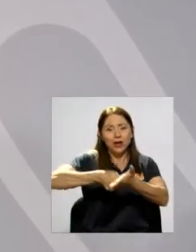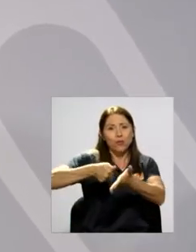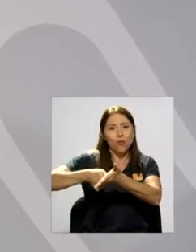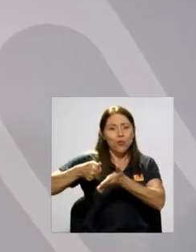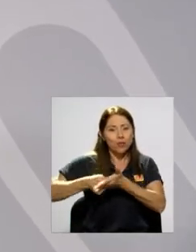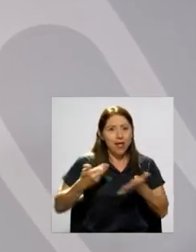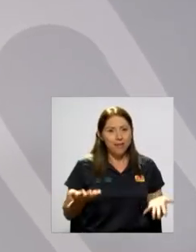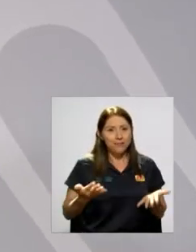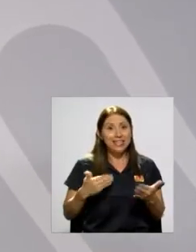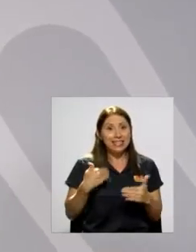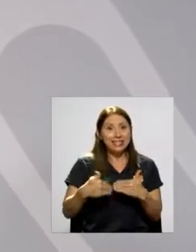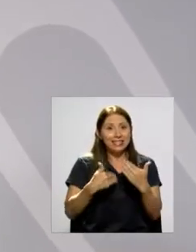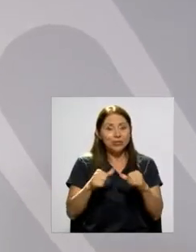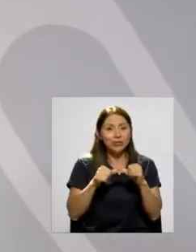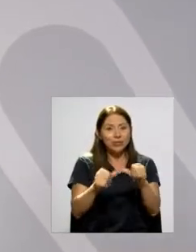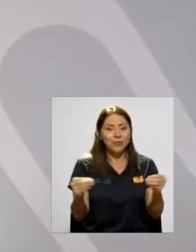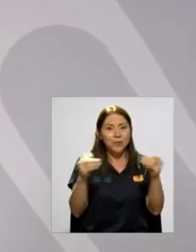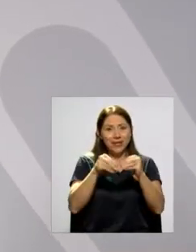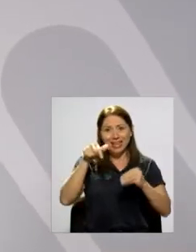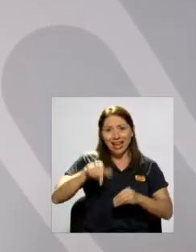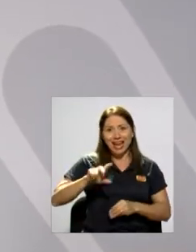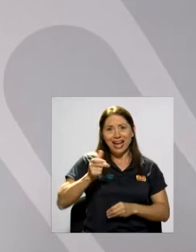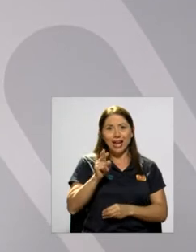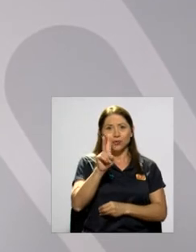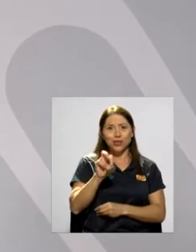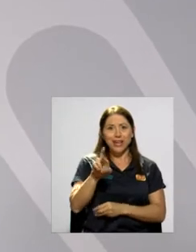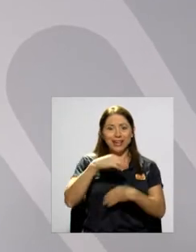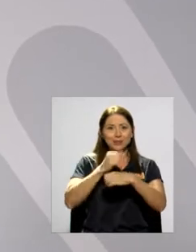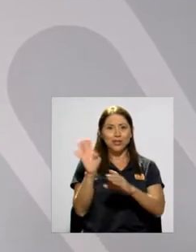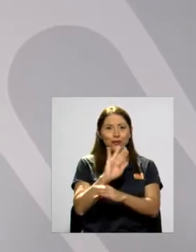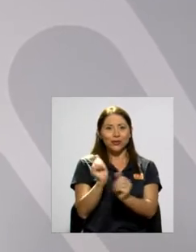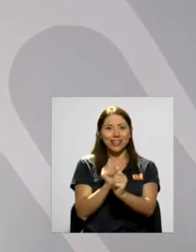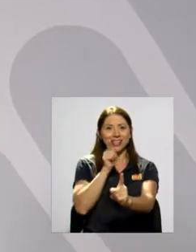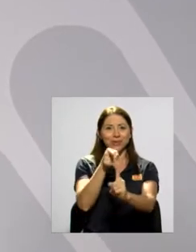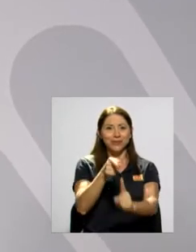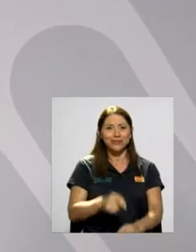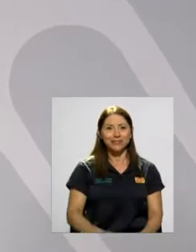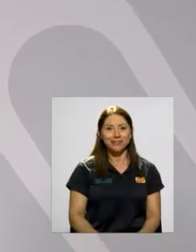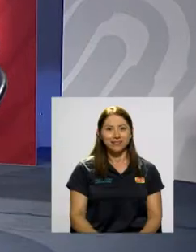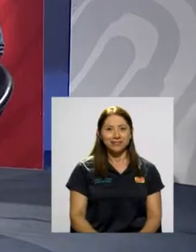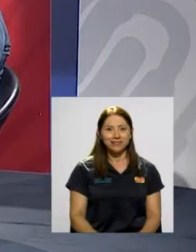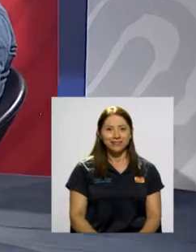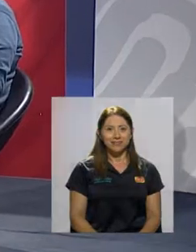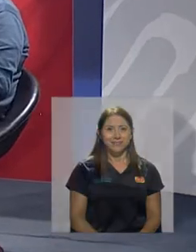electoral. Ya casi volvemos con más acá en Canal UCR, donde hacemos Televisión con Sentido.